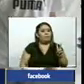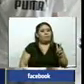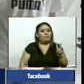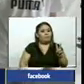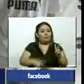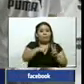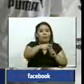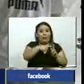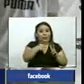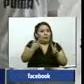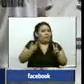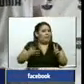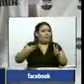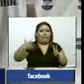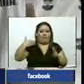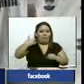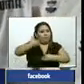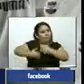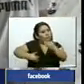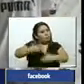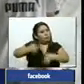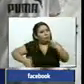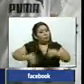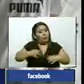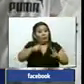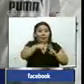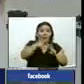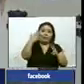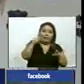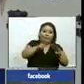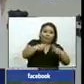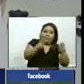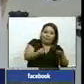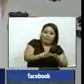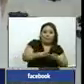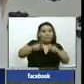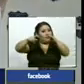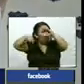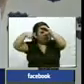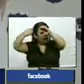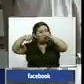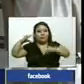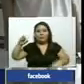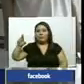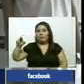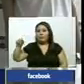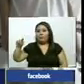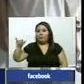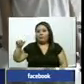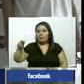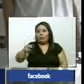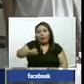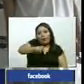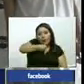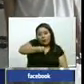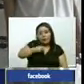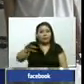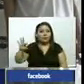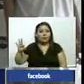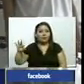Los dos estaban siendo procesados por el delito de organizaciones terroristas. Con imágenes de Cristian Jiménez, Fidel